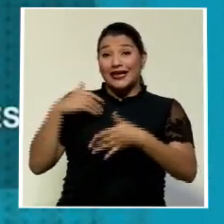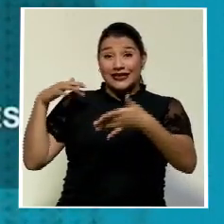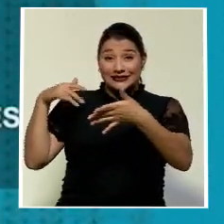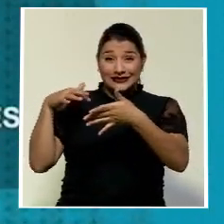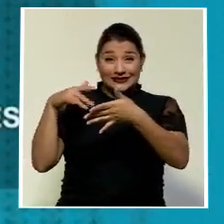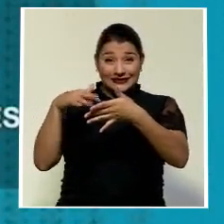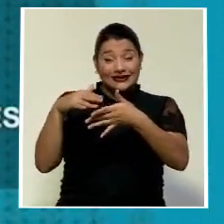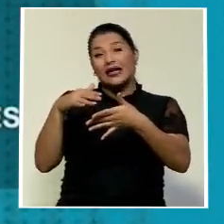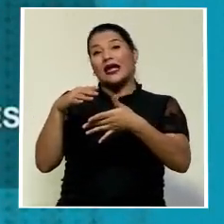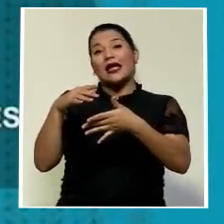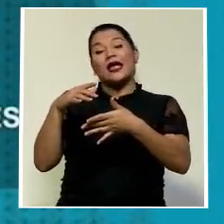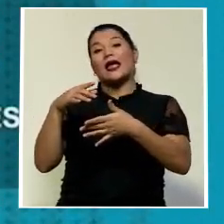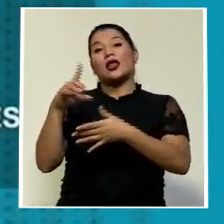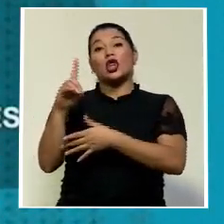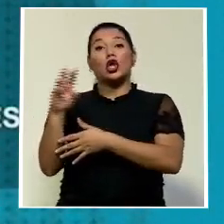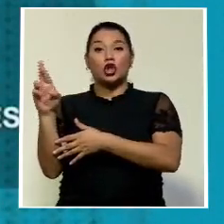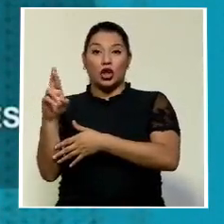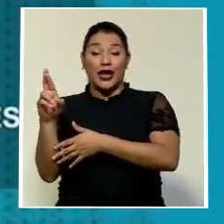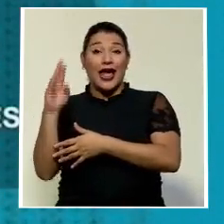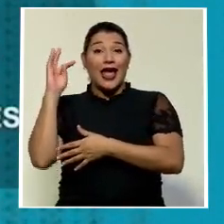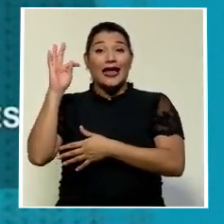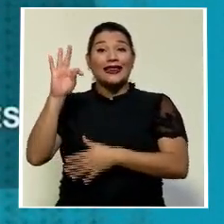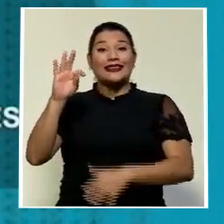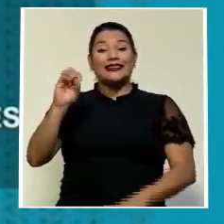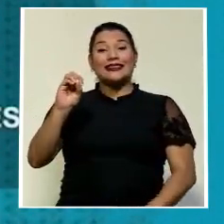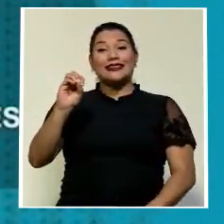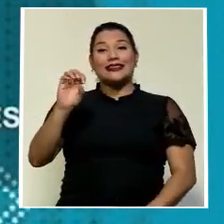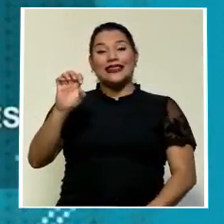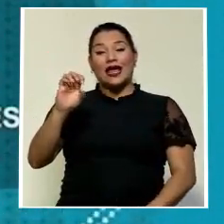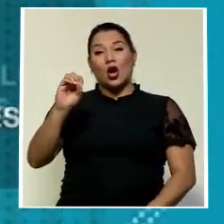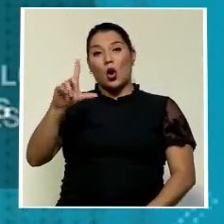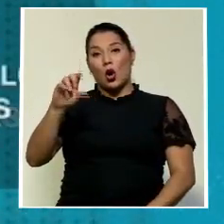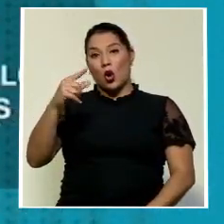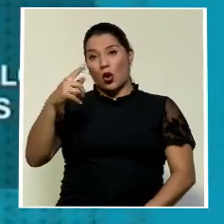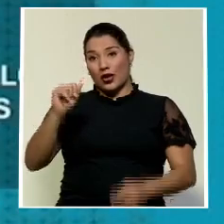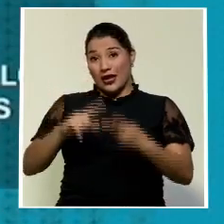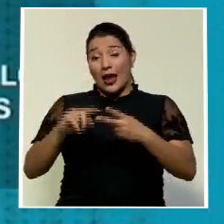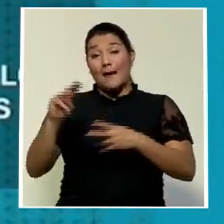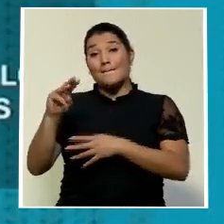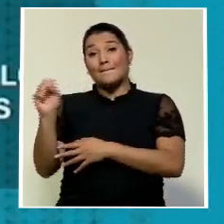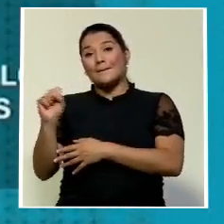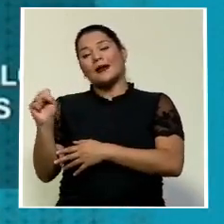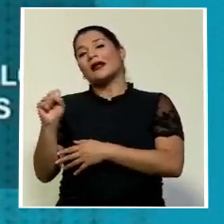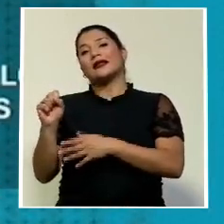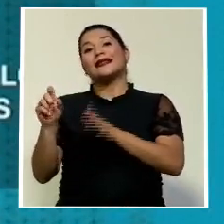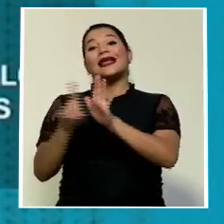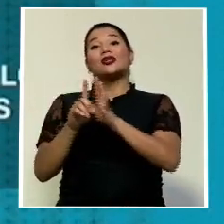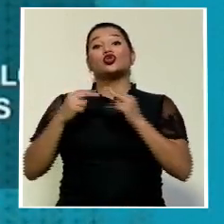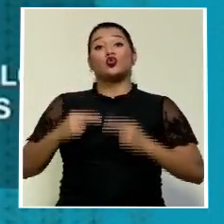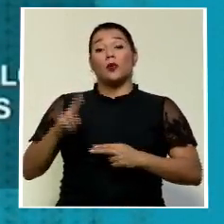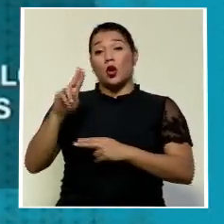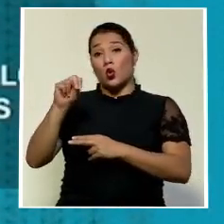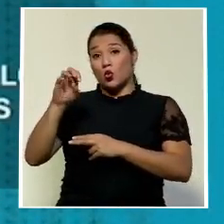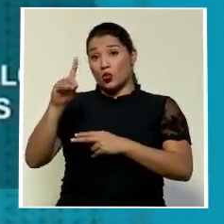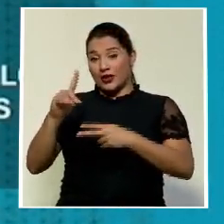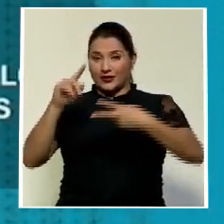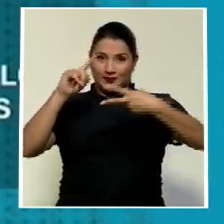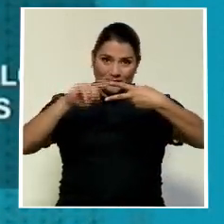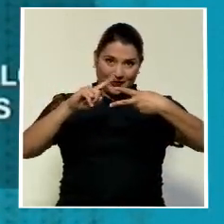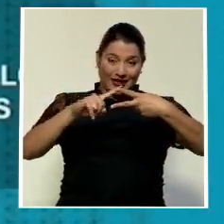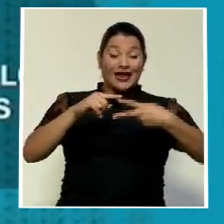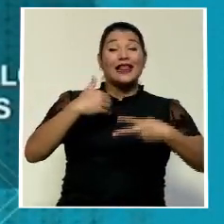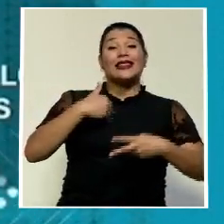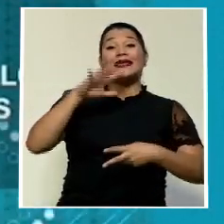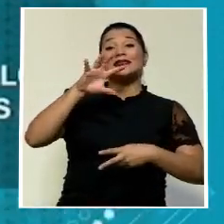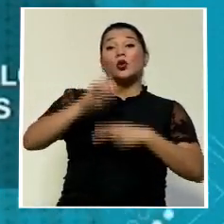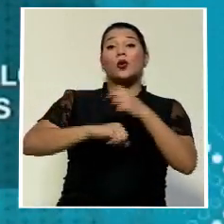posgrado en teología y es máster en Derechos Humanos por la UNED. En el caso de Ramírez, de 50 años, es economista, egresado